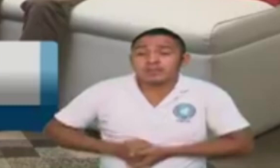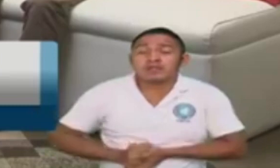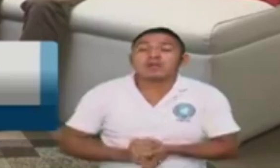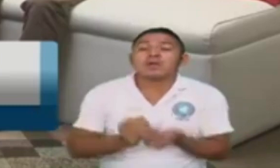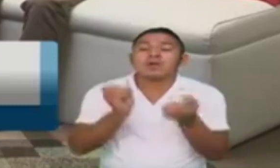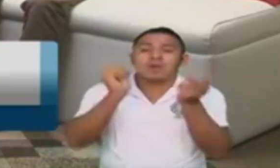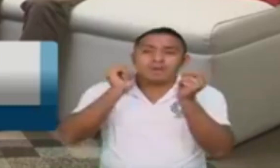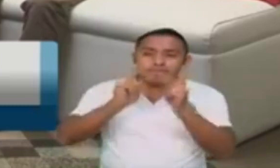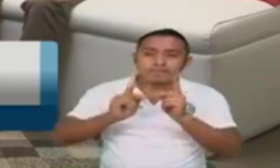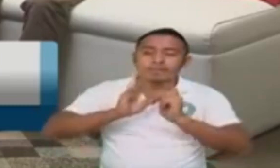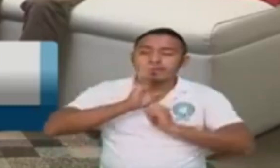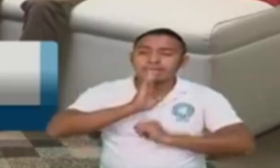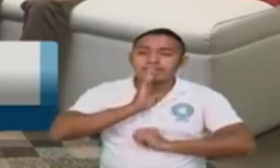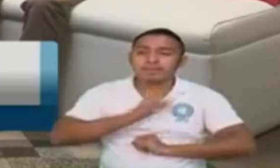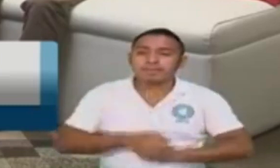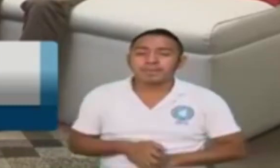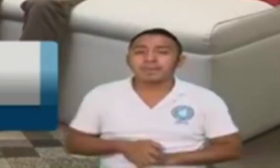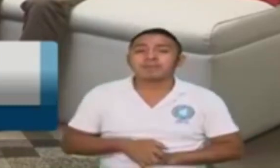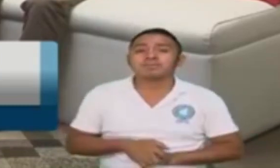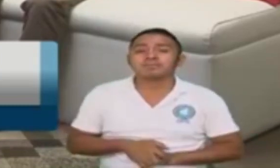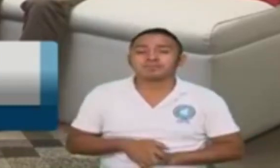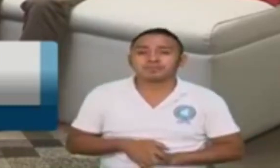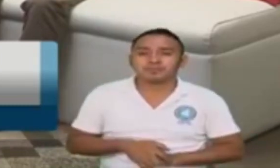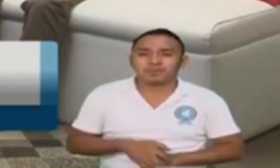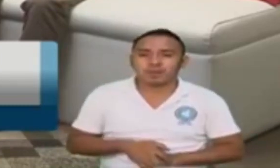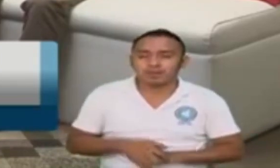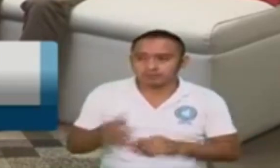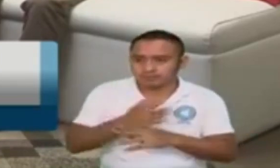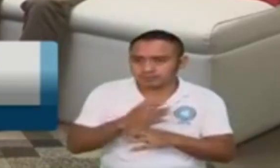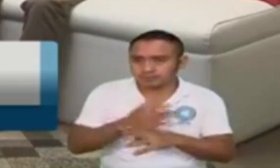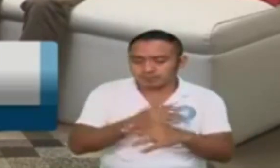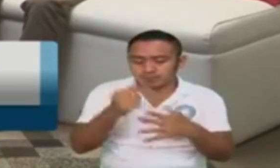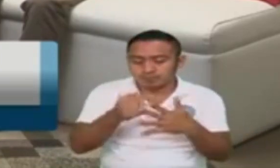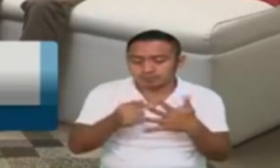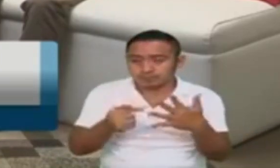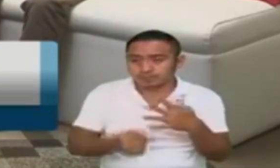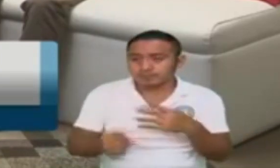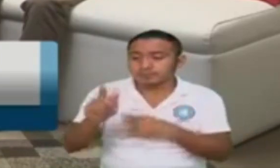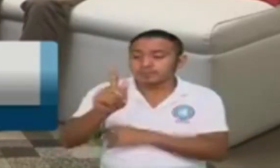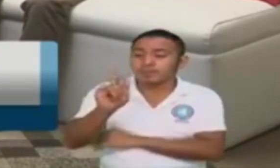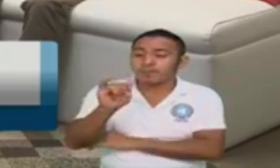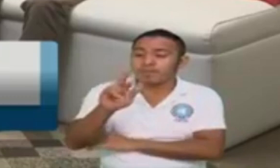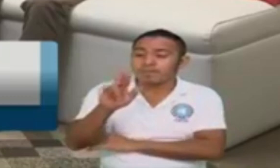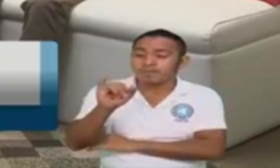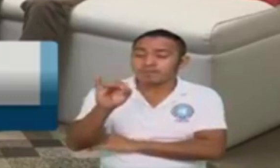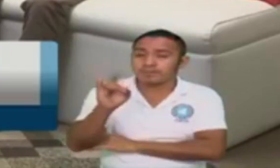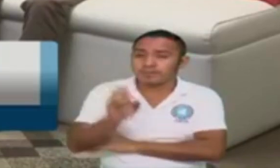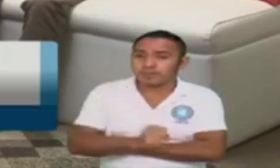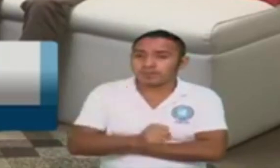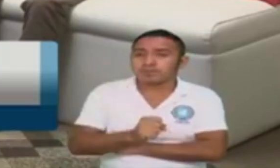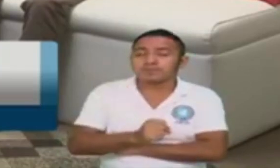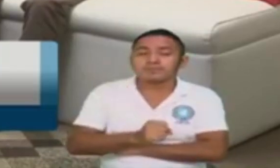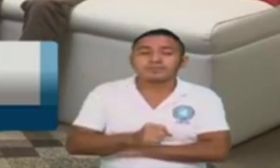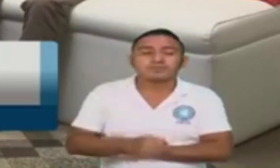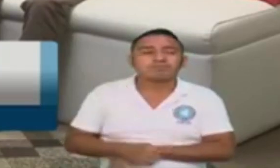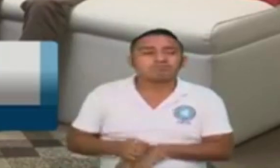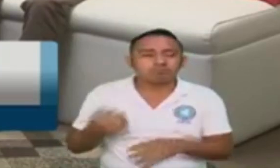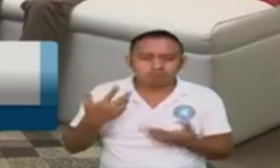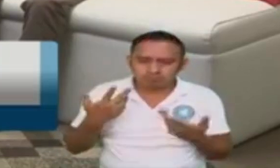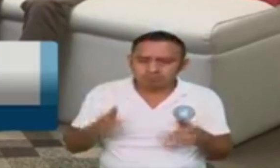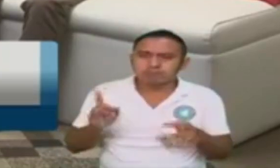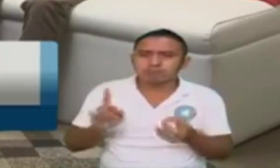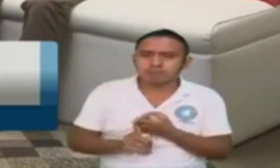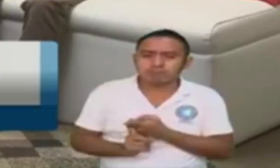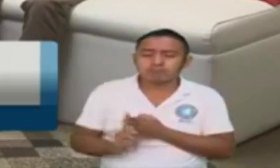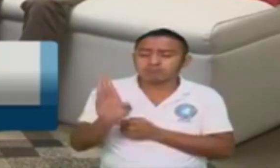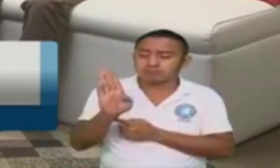ahora también de, como estamos hablando de los tipos de afectaciones que puede provocar la tiroides, ¿qué otro tipo? Ya me habló